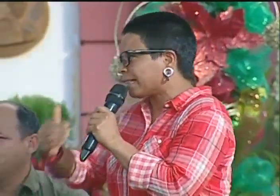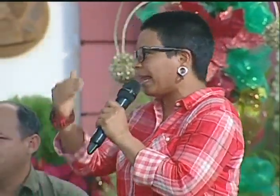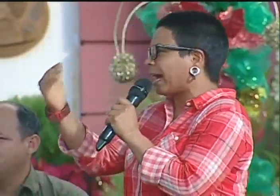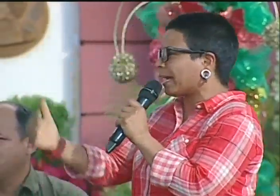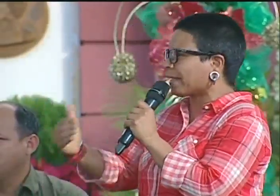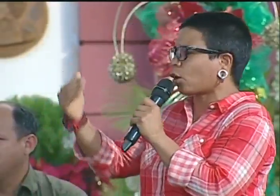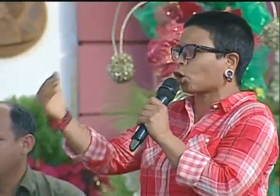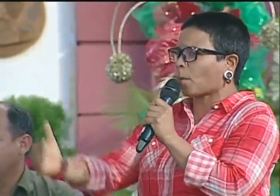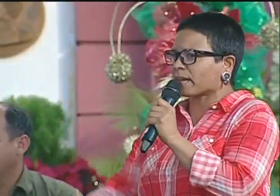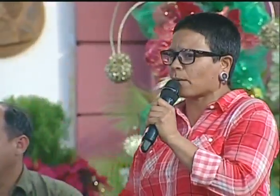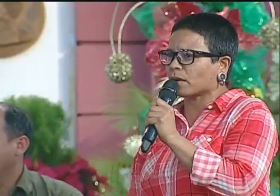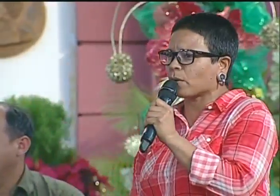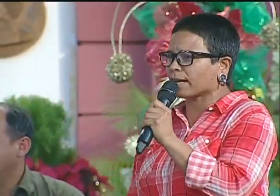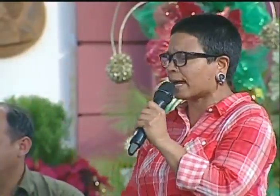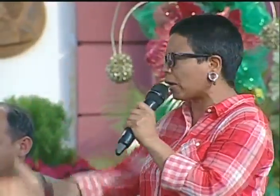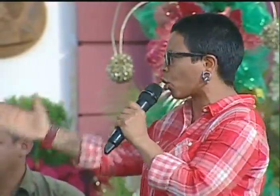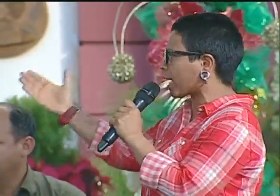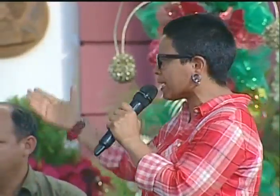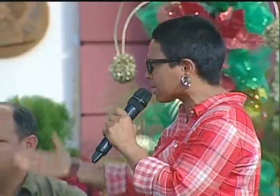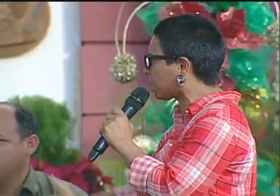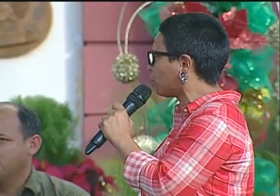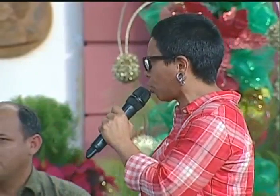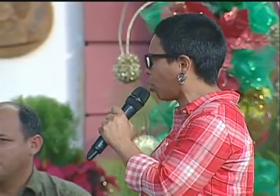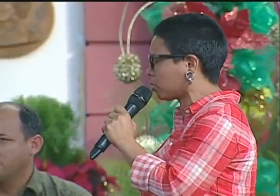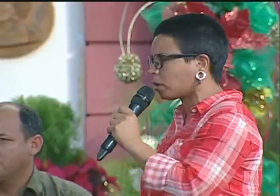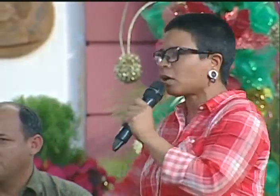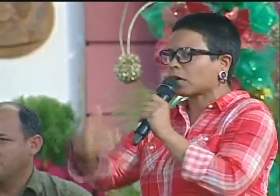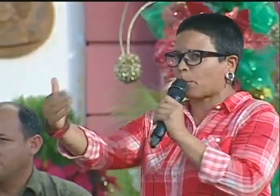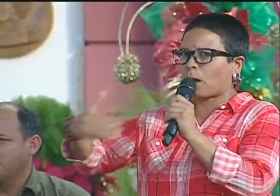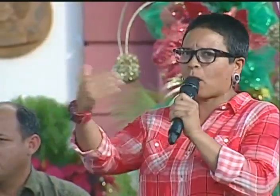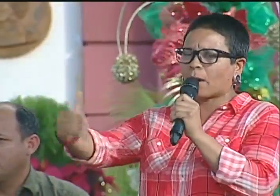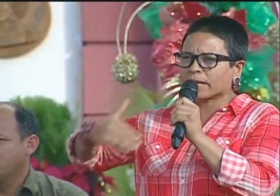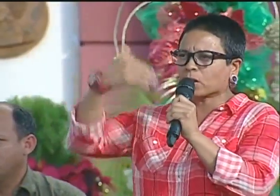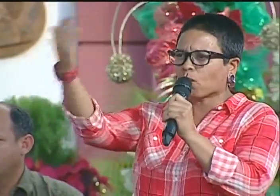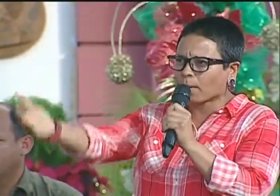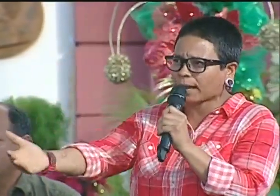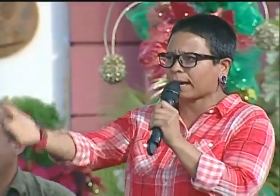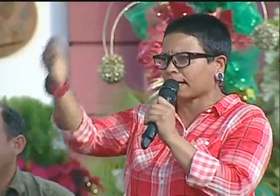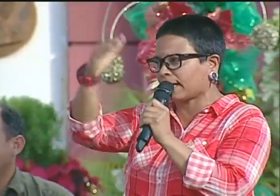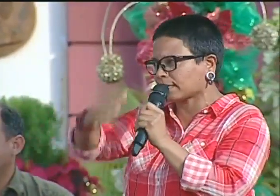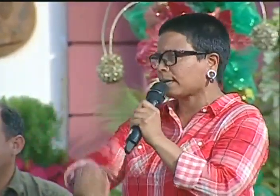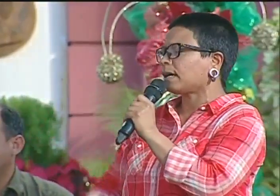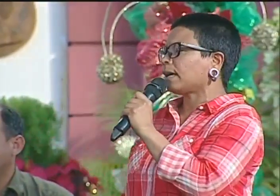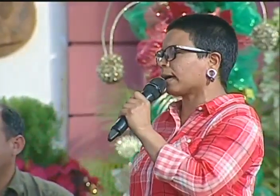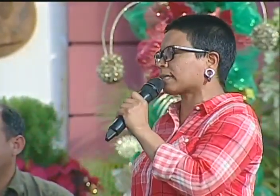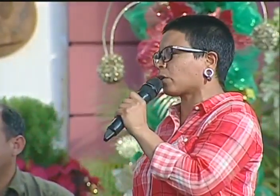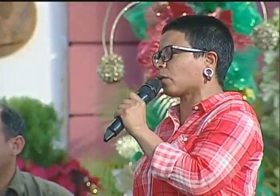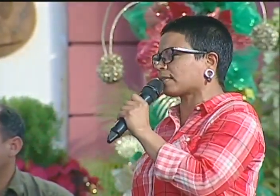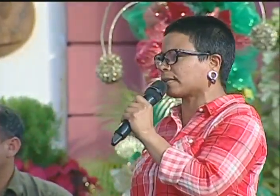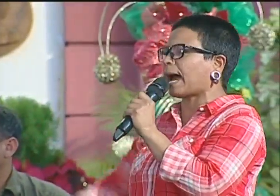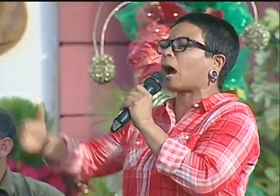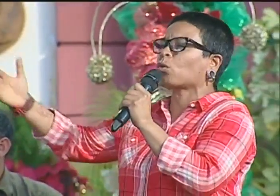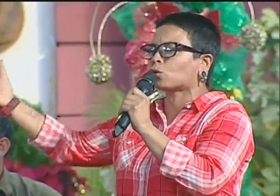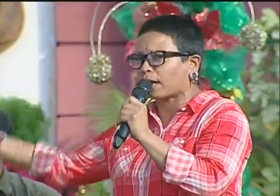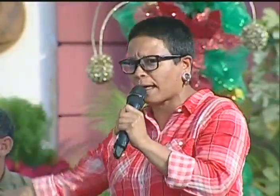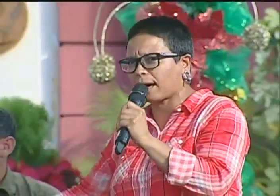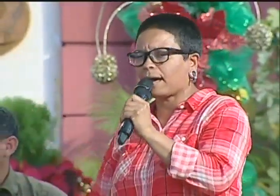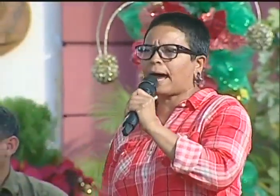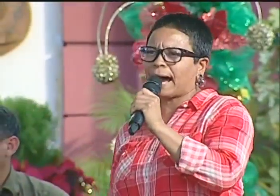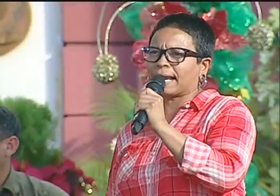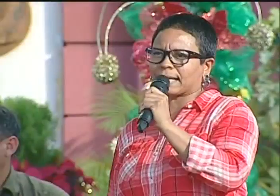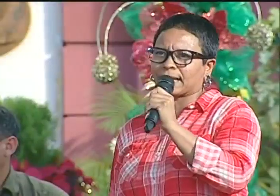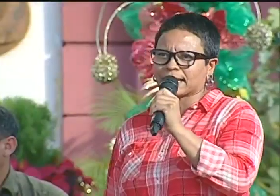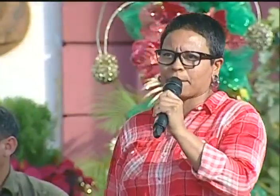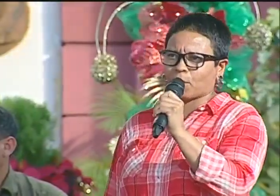servicio de la agenda económica bolivariana los 15 motores y podamos abrir nuevas carreras en esa universidad